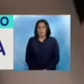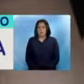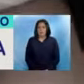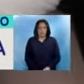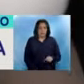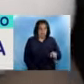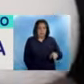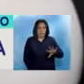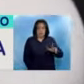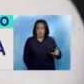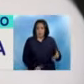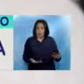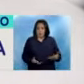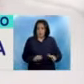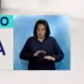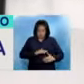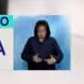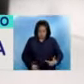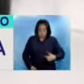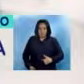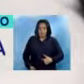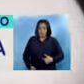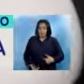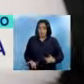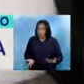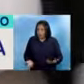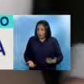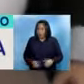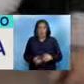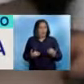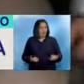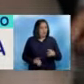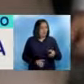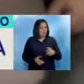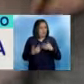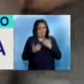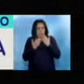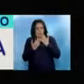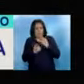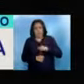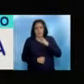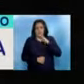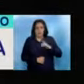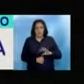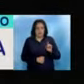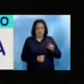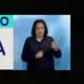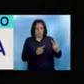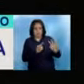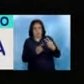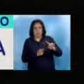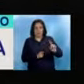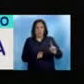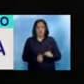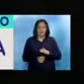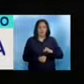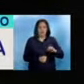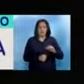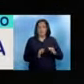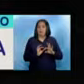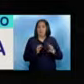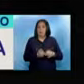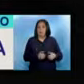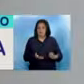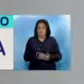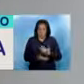El delincuente le apuntó el vientre sin remordimientos. Ahora teme identificarse por temor a represalias en contra de su familia y de la nueva